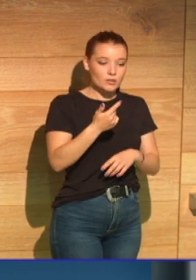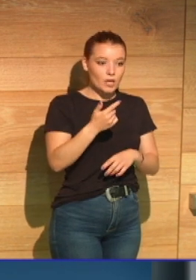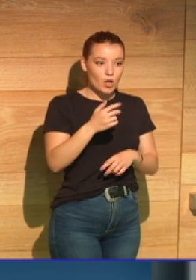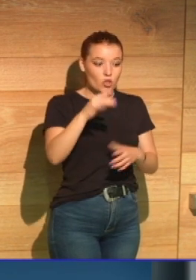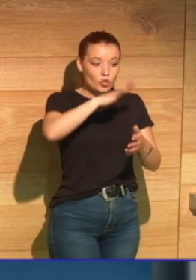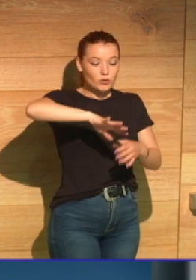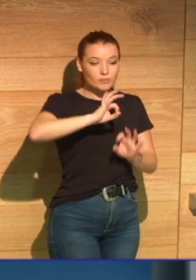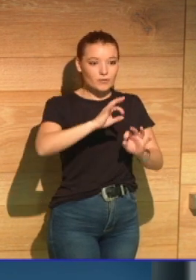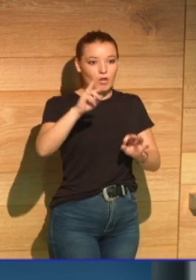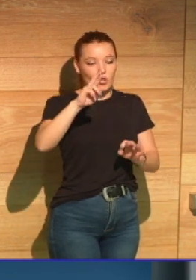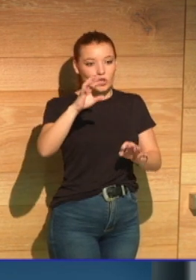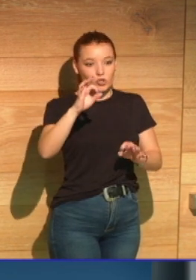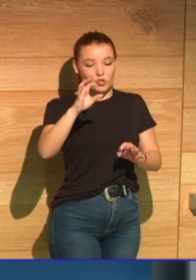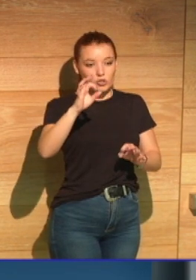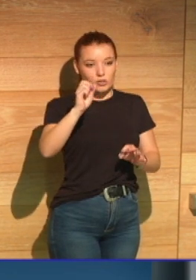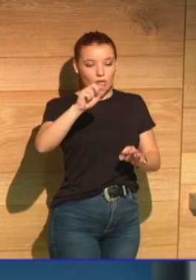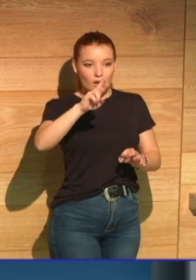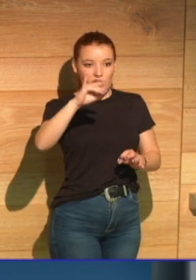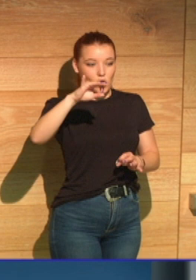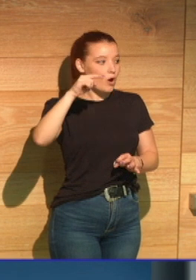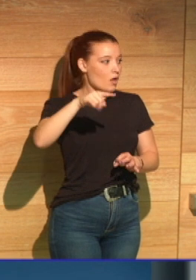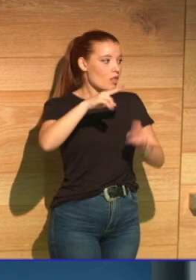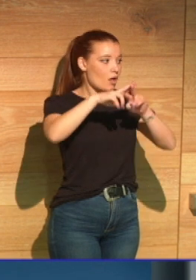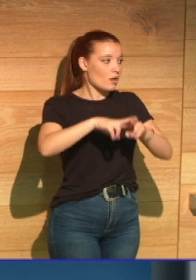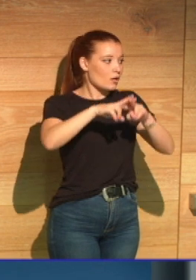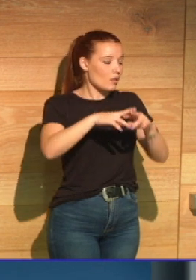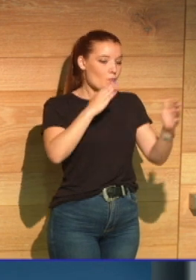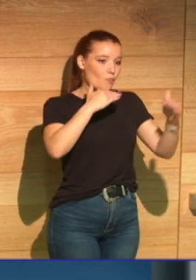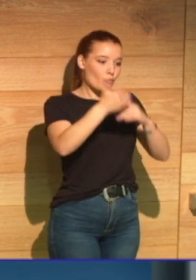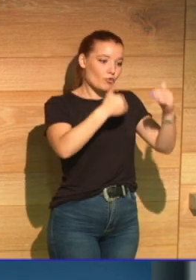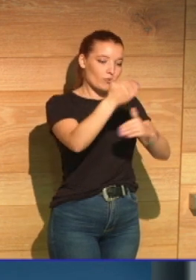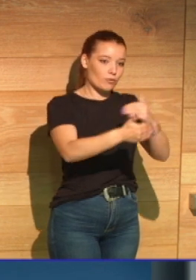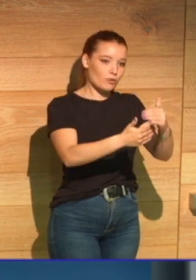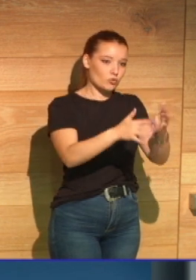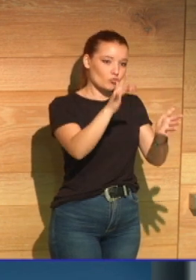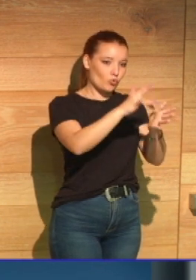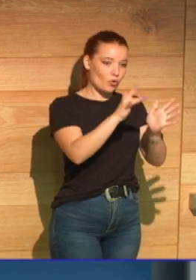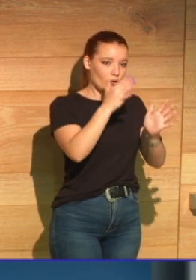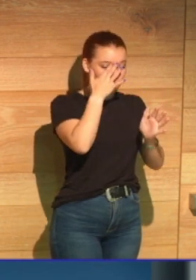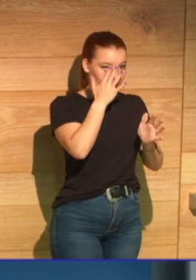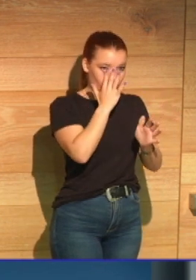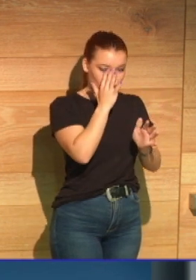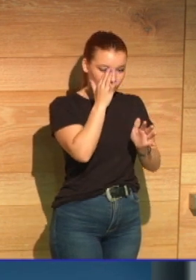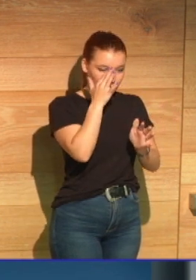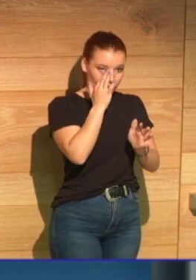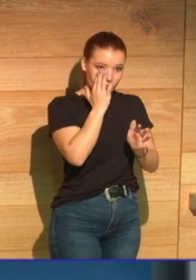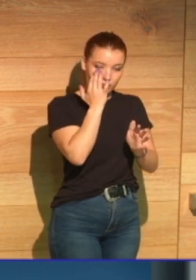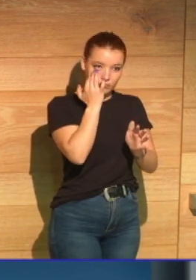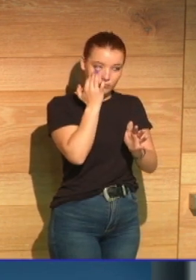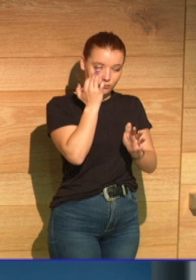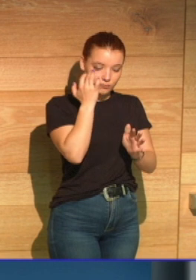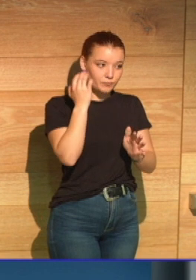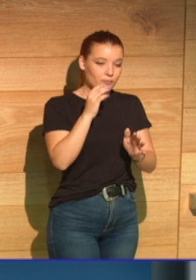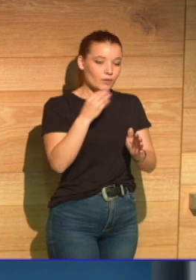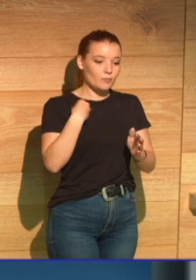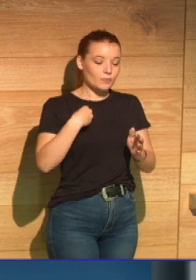van registrando y analizando ciertos procesos que se han dado durante mucho tiempo, que para ellos hay que haber un efecto